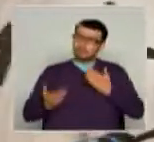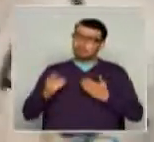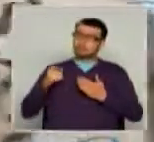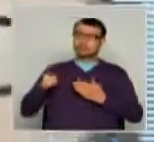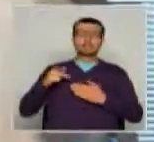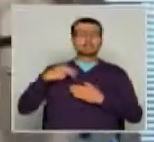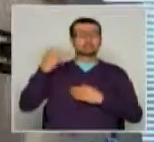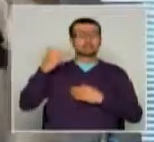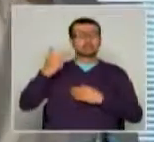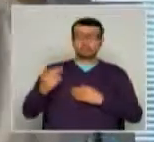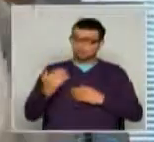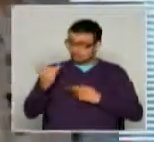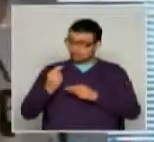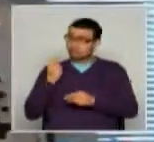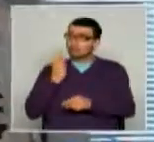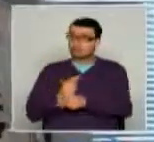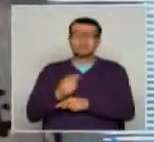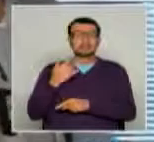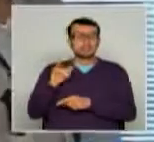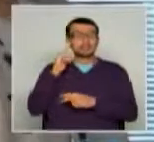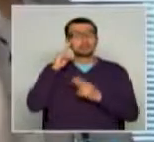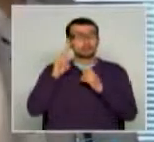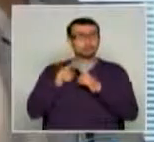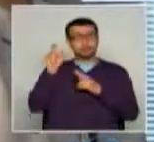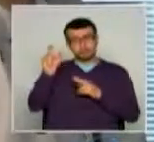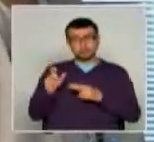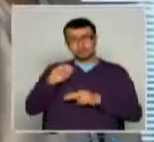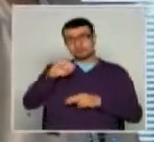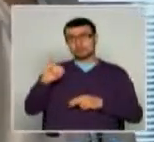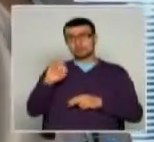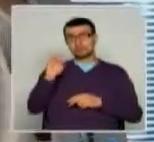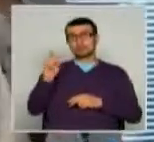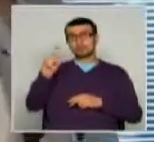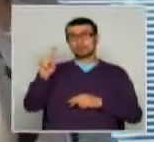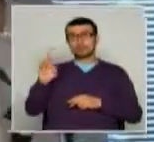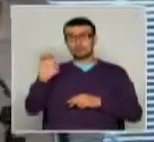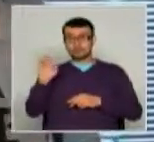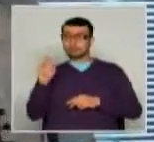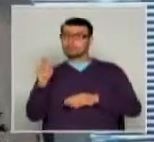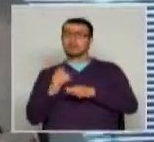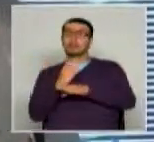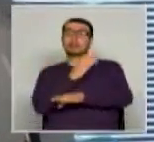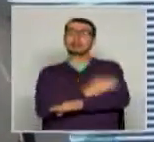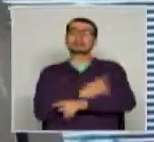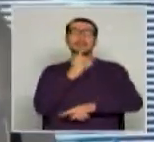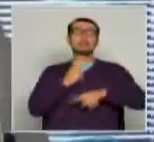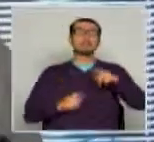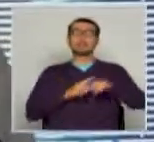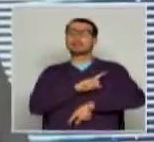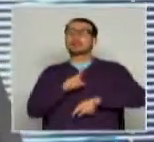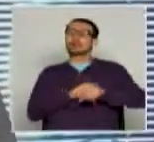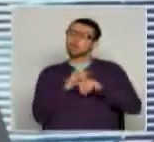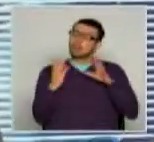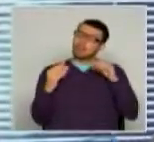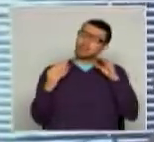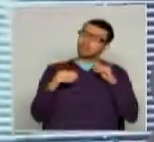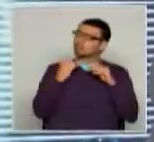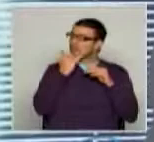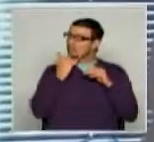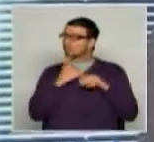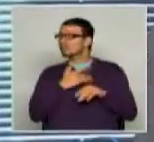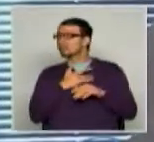clínica, que vuelvo y repito, ya conocemos la de José, porque antes de esto hay media hora de consulta clínica para poder